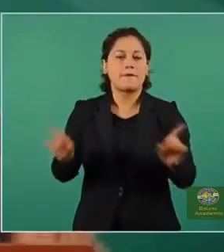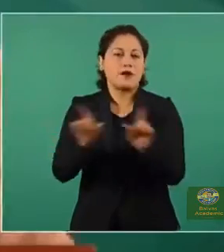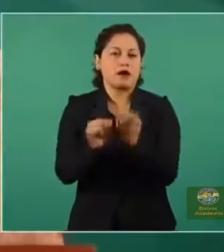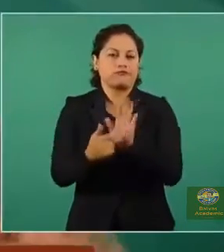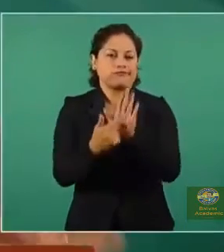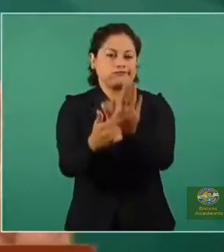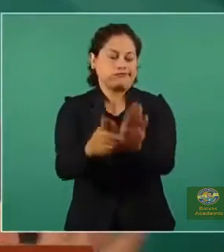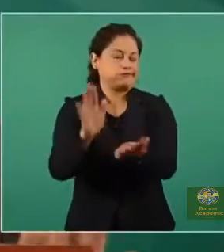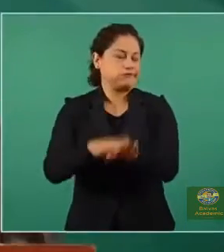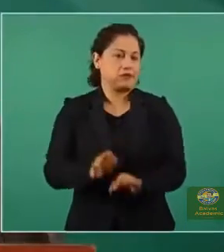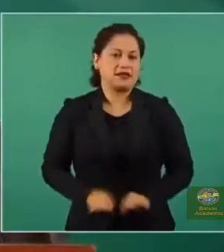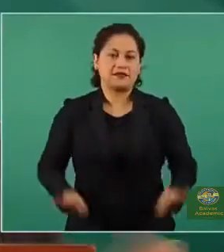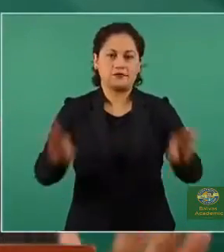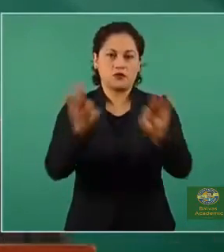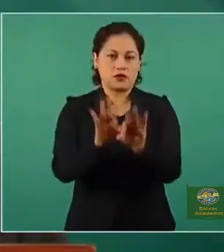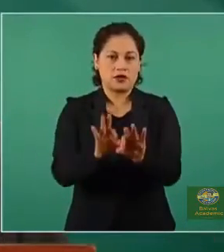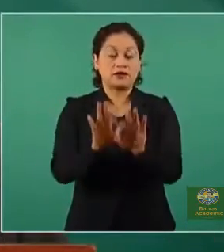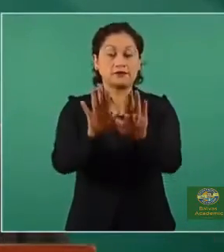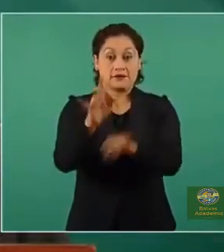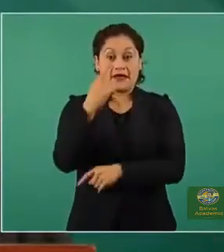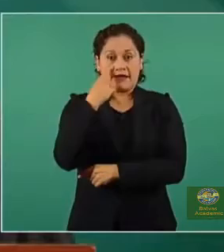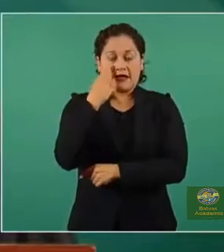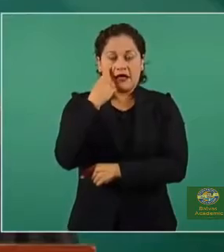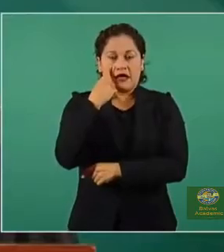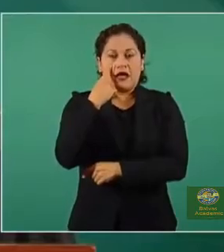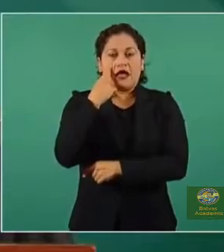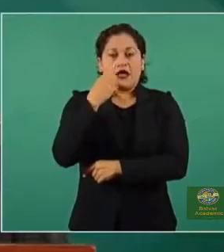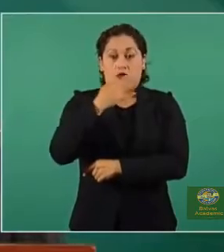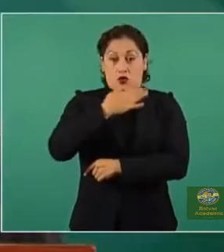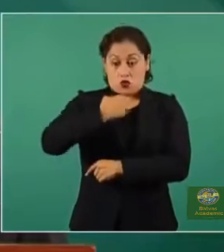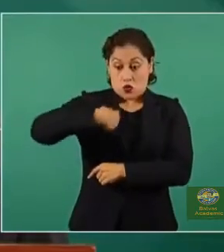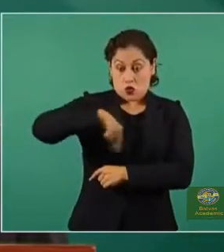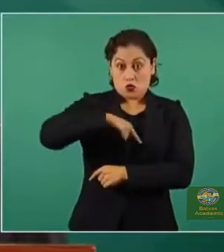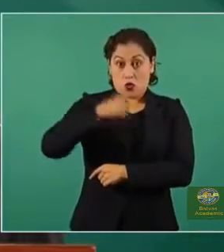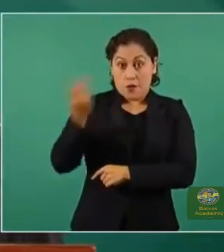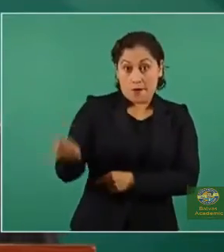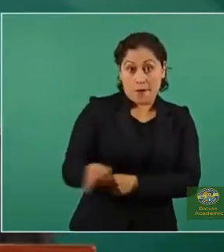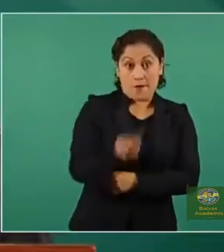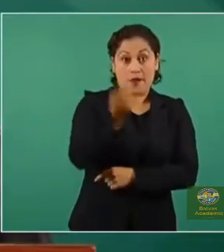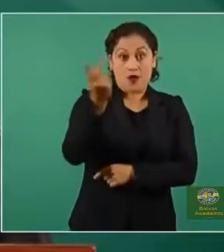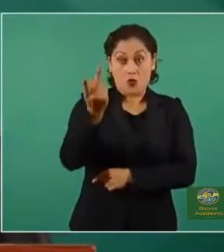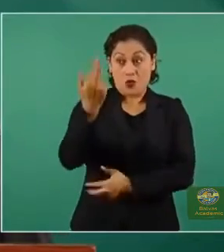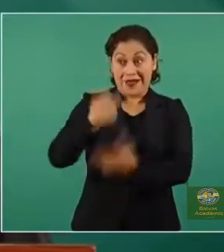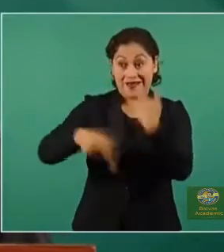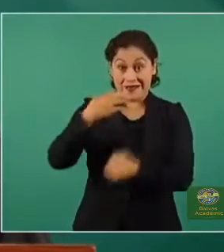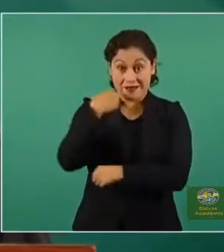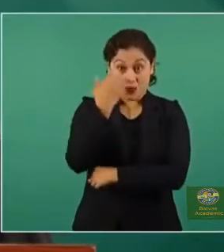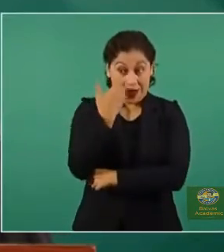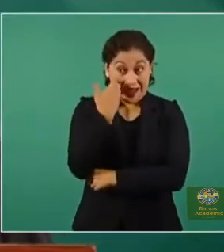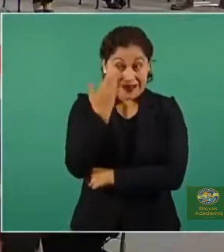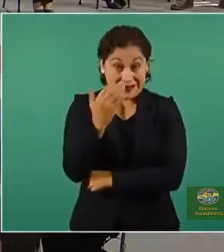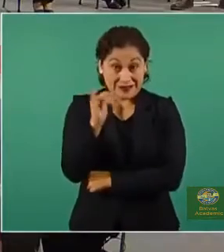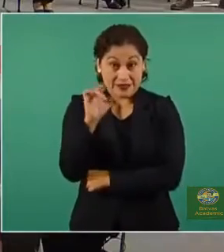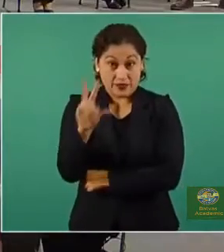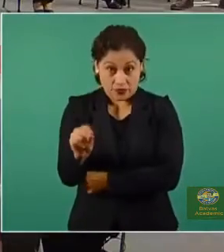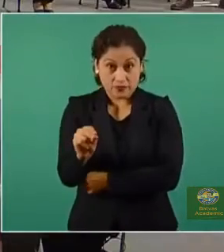Quiero regresar a la escuela, eso era la pregunta, y 7 de cada 10 nos dijeron sí, sí